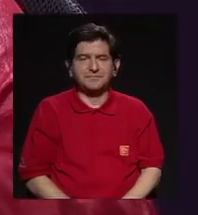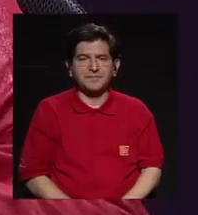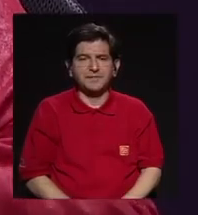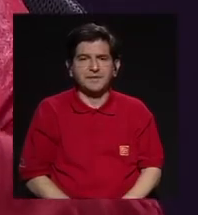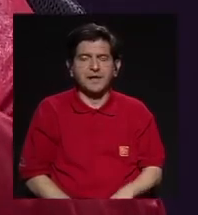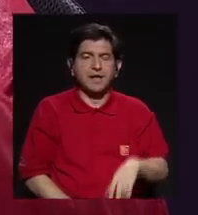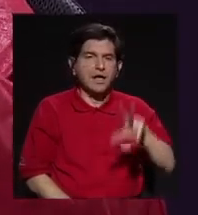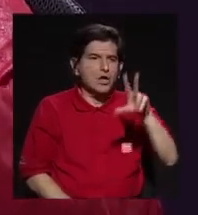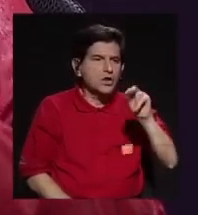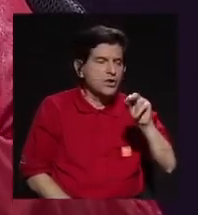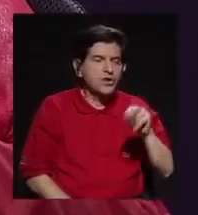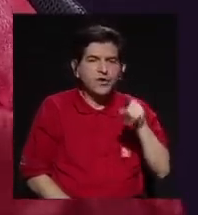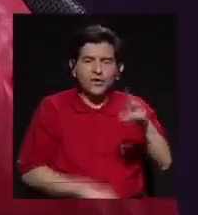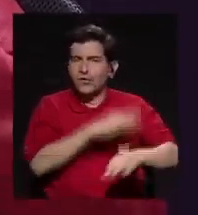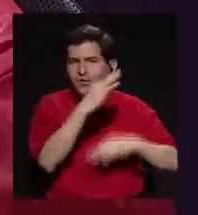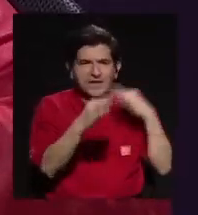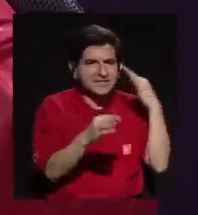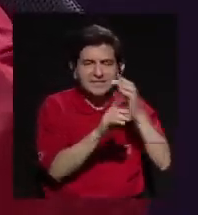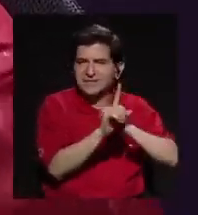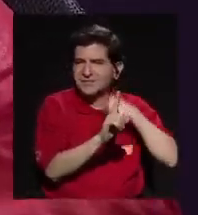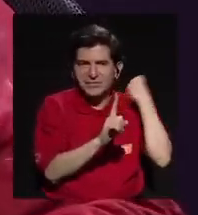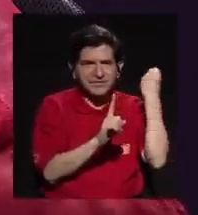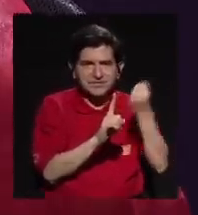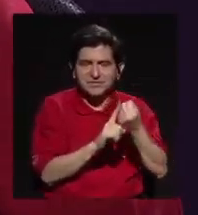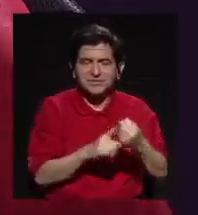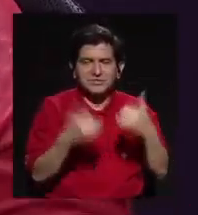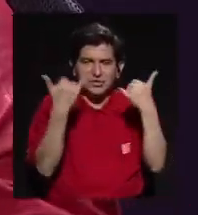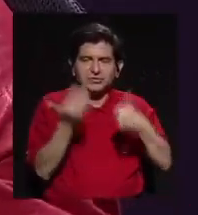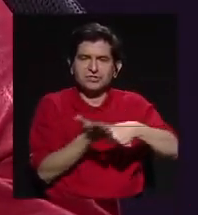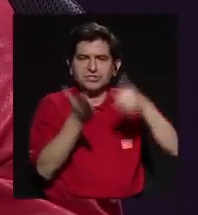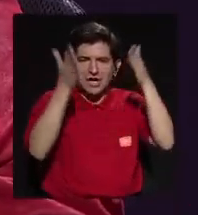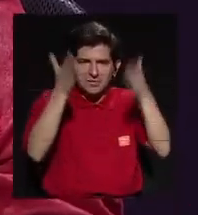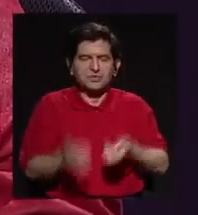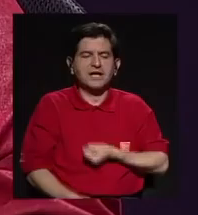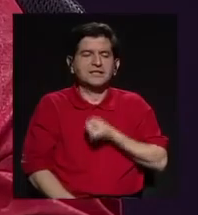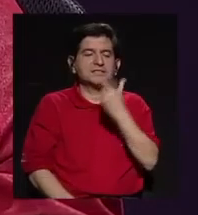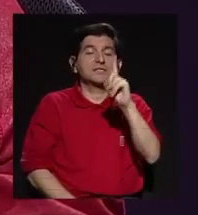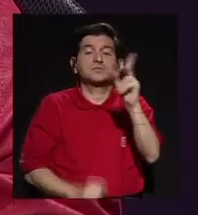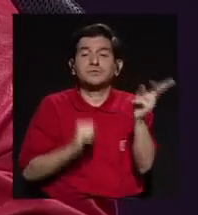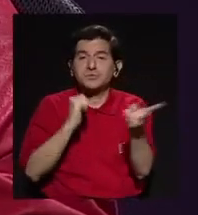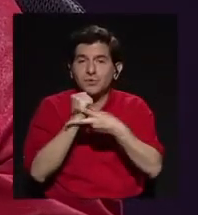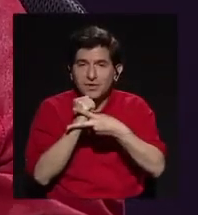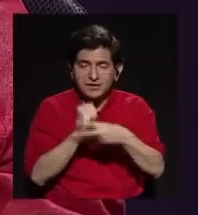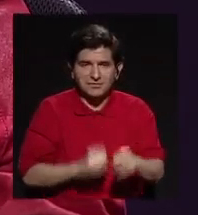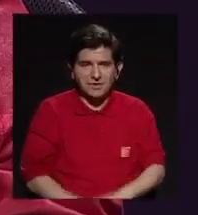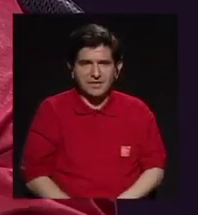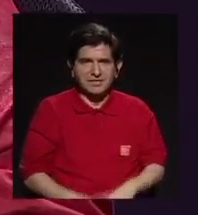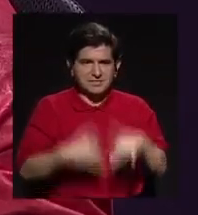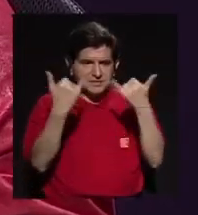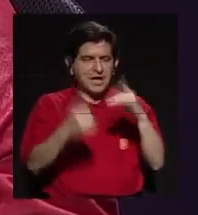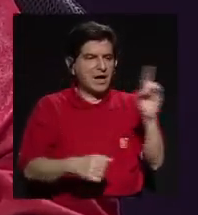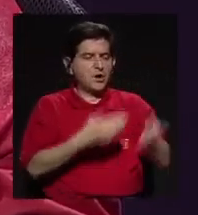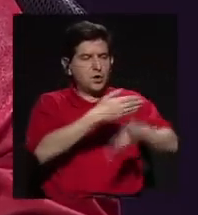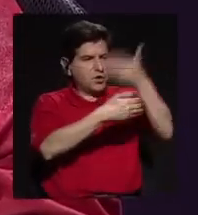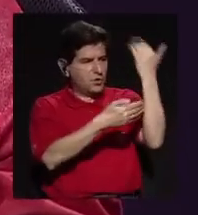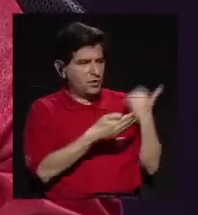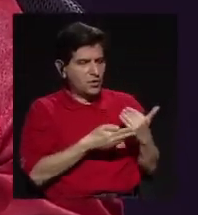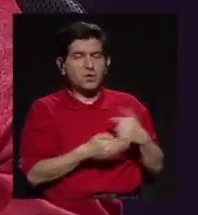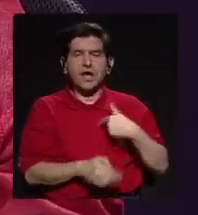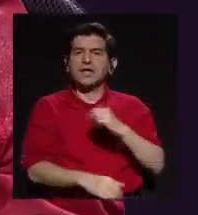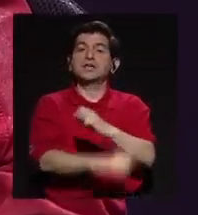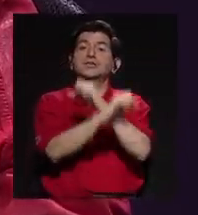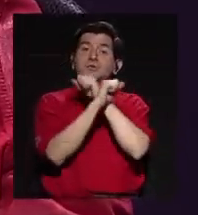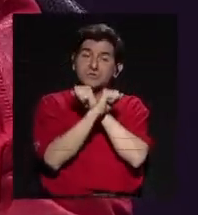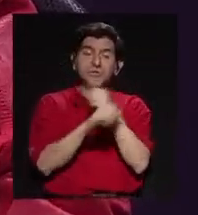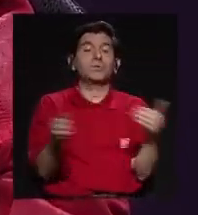siguieran una línea así, porque ya el electorado se manifestó una vez, lo hicieron ahora el domingo pasado y estoy